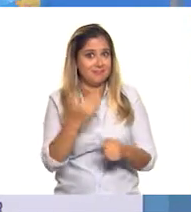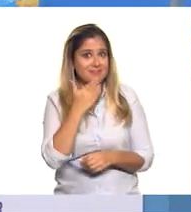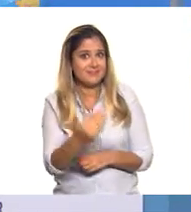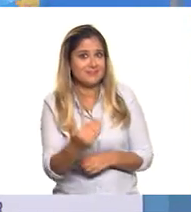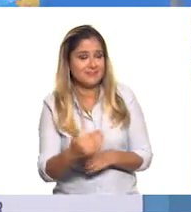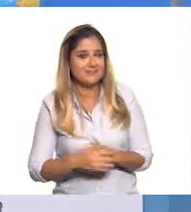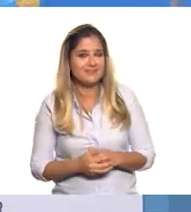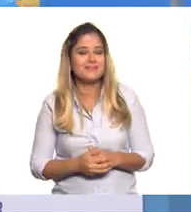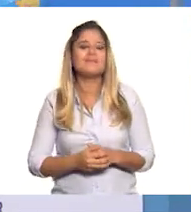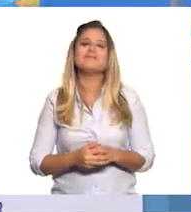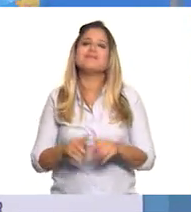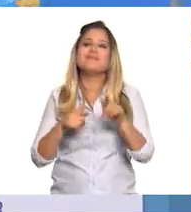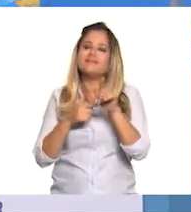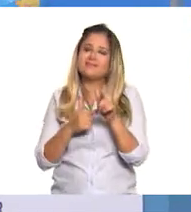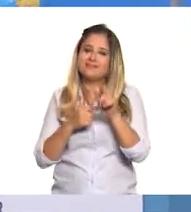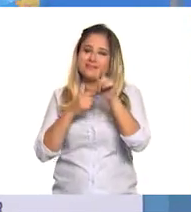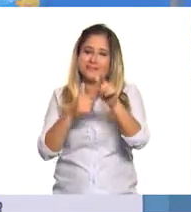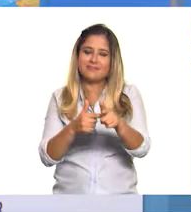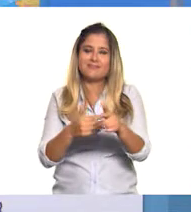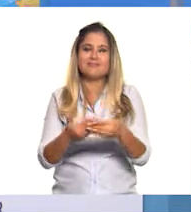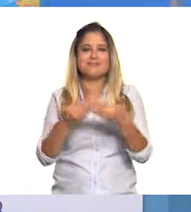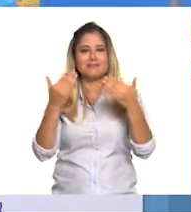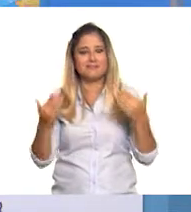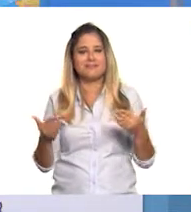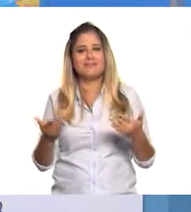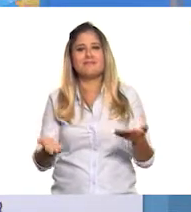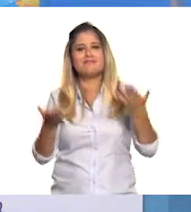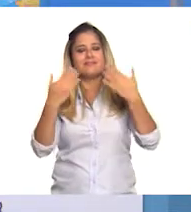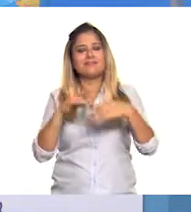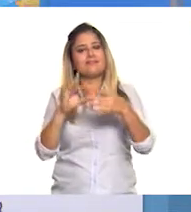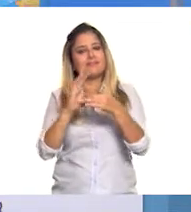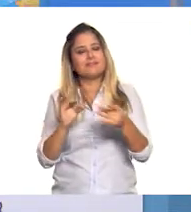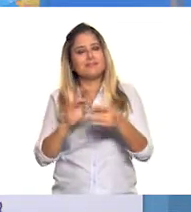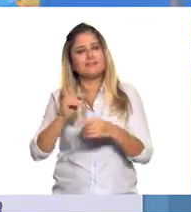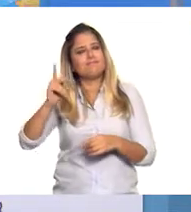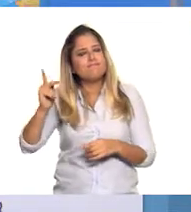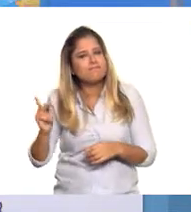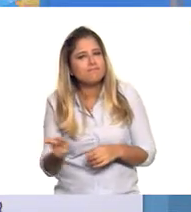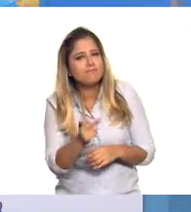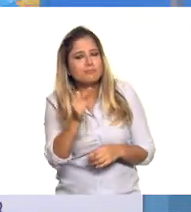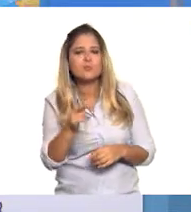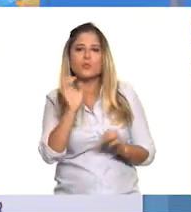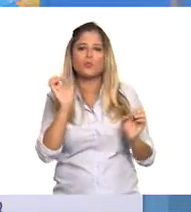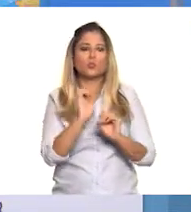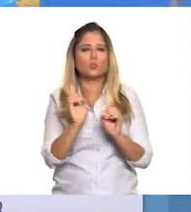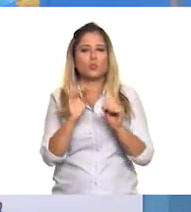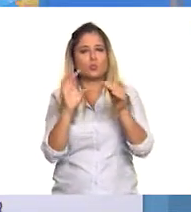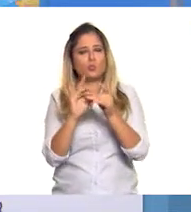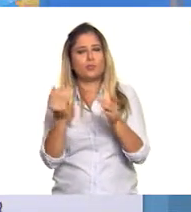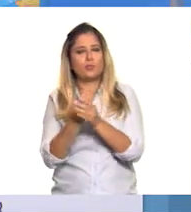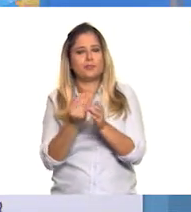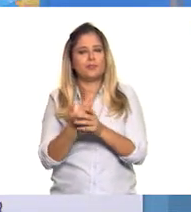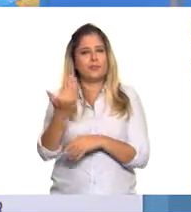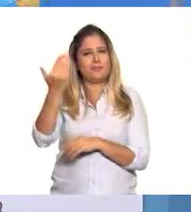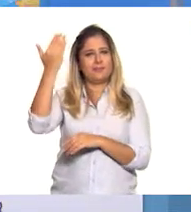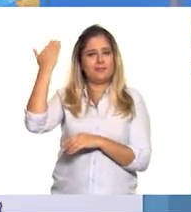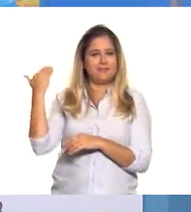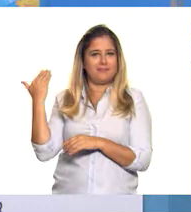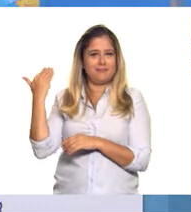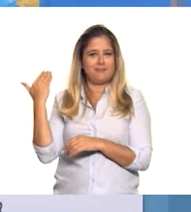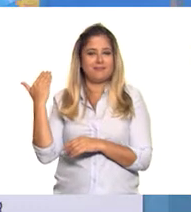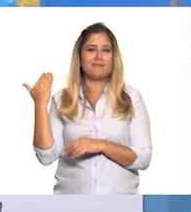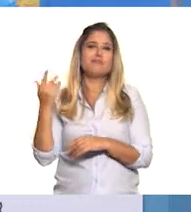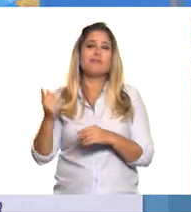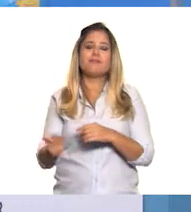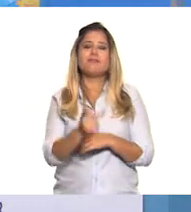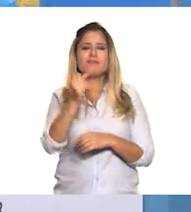bien. Continuemos ahora. Vamos a conversar sobre las preguntas que no mencionamos las clases anteriores. Sí, exactamente.